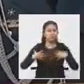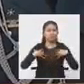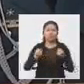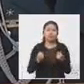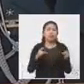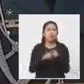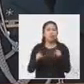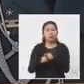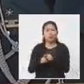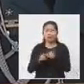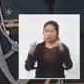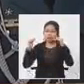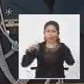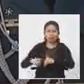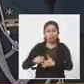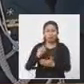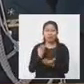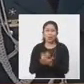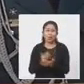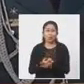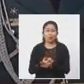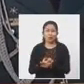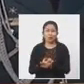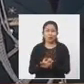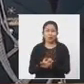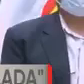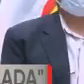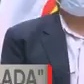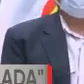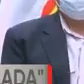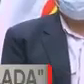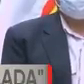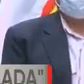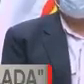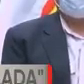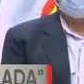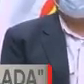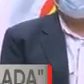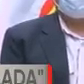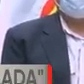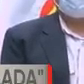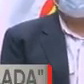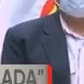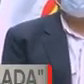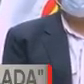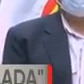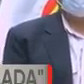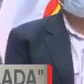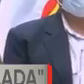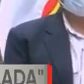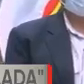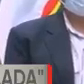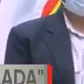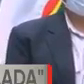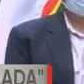Y hemos tenido crisis económica, tenemos una crisis económica. Una consecuencia de la pandemia fue la crisis